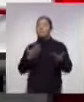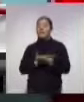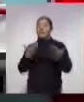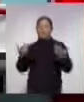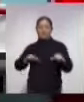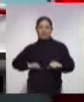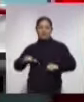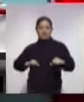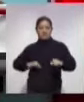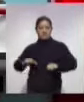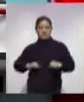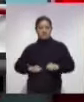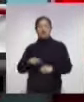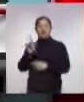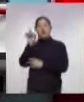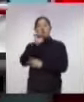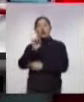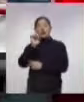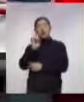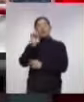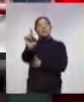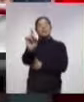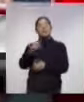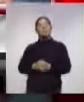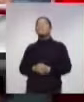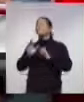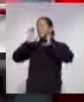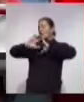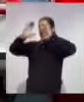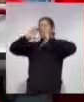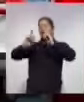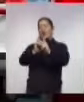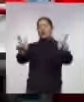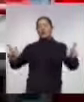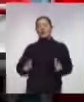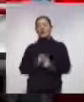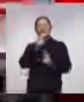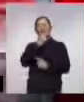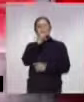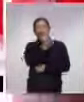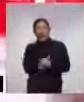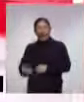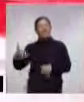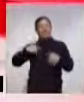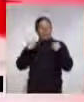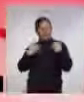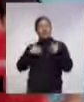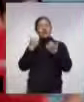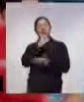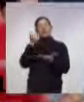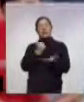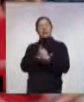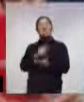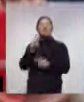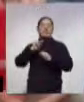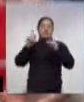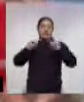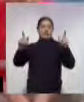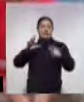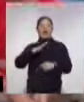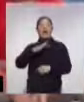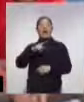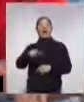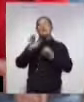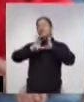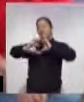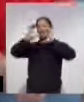actividades, este domingo el coro infantil y juvenil de la ciudad de Tlaxcala, Tlani, pues va a ofrecer un